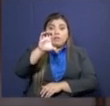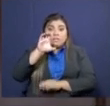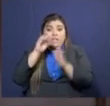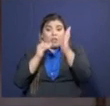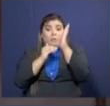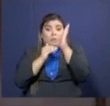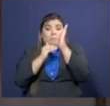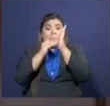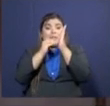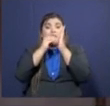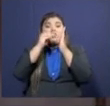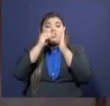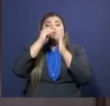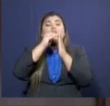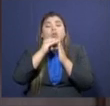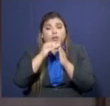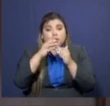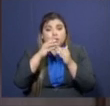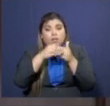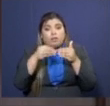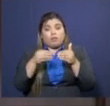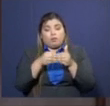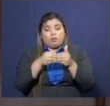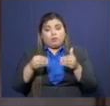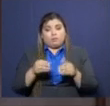millones por debajo de lo presupuestado.